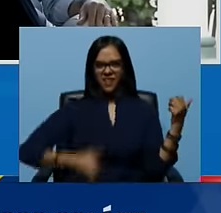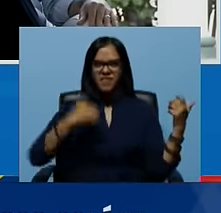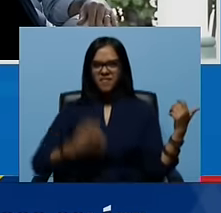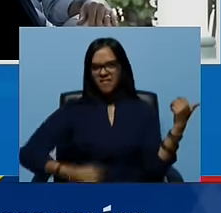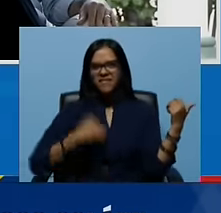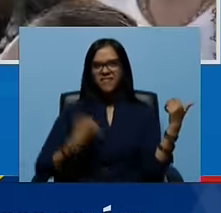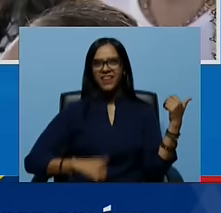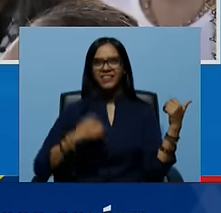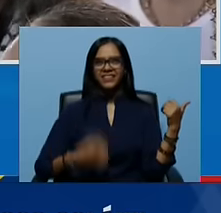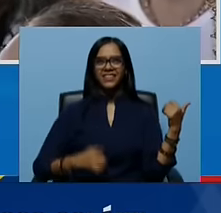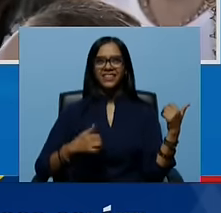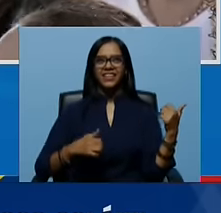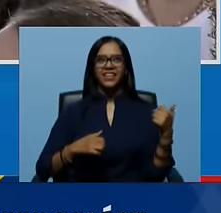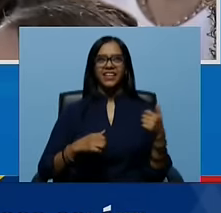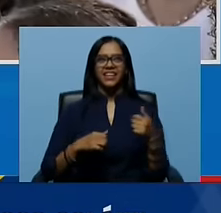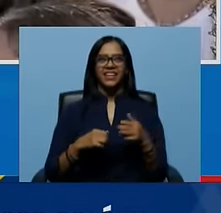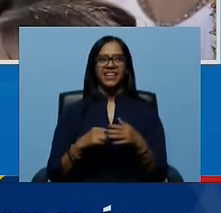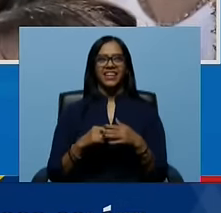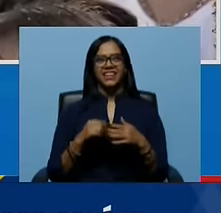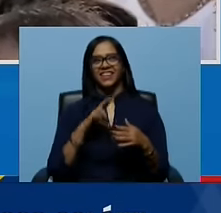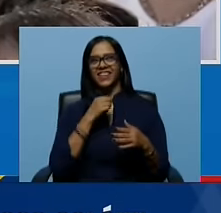No le gustó, ¿verdad?, esa parte.